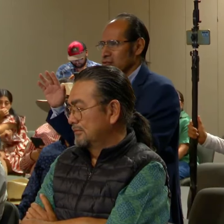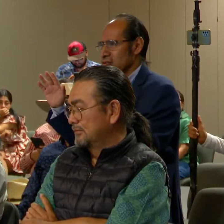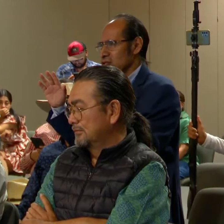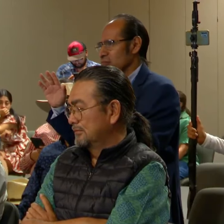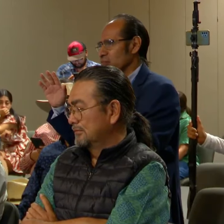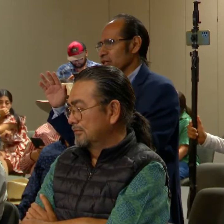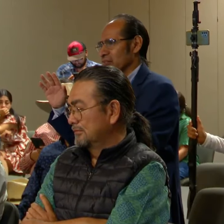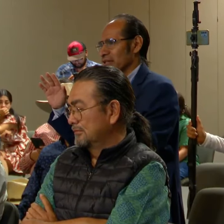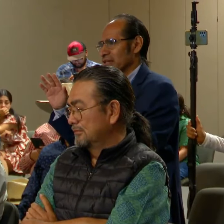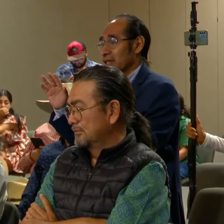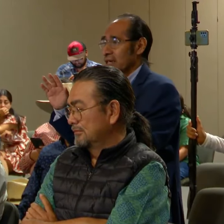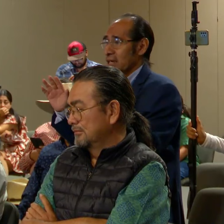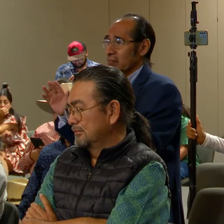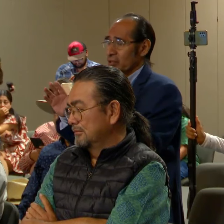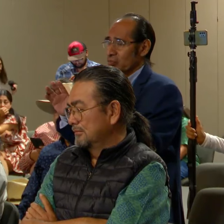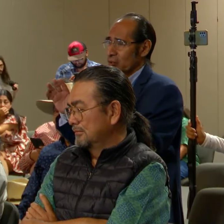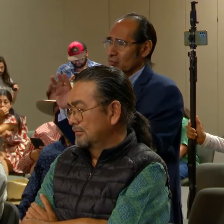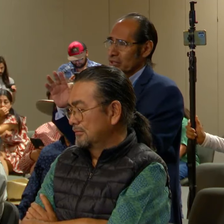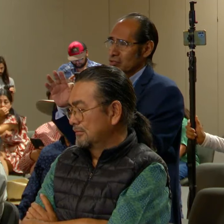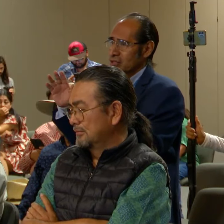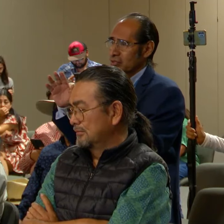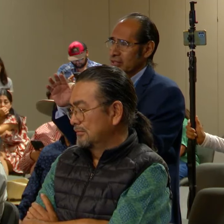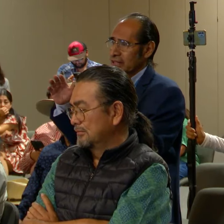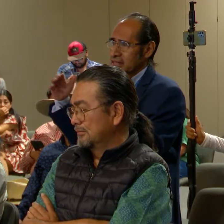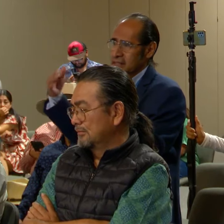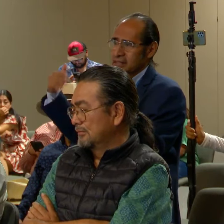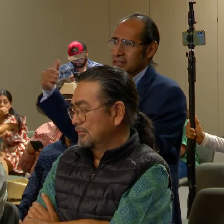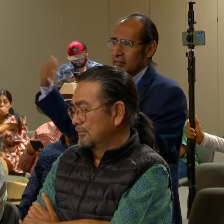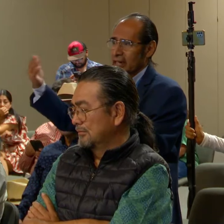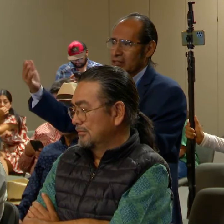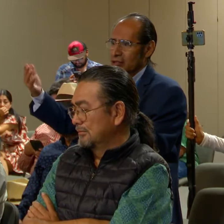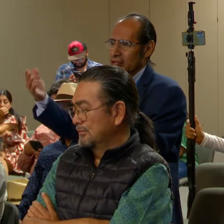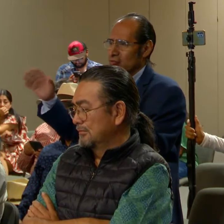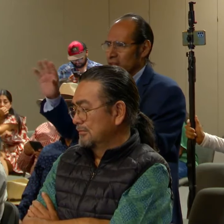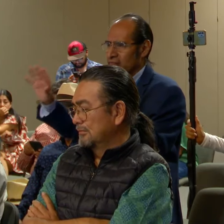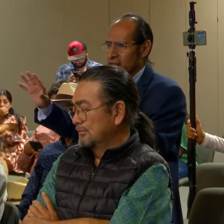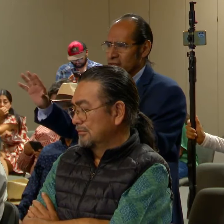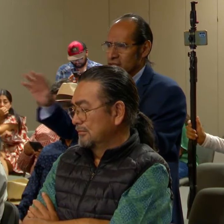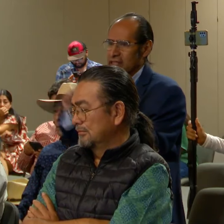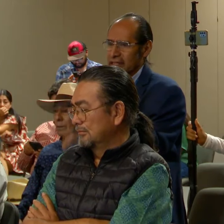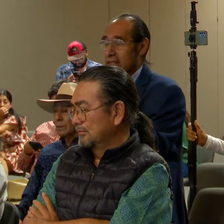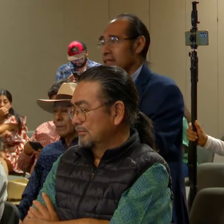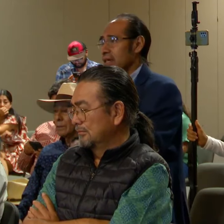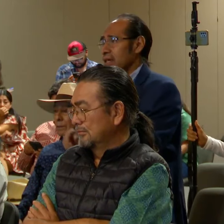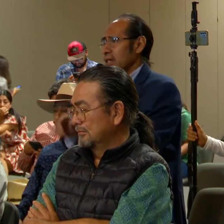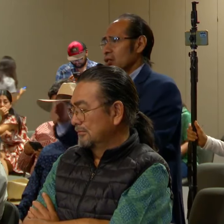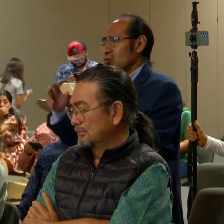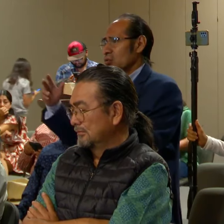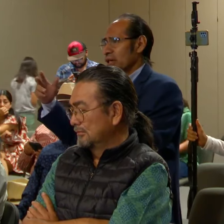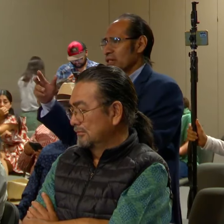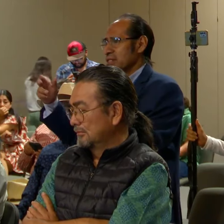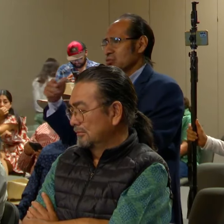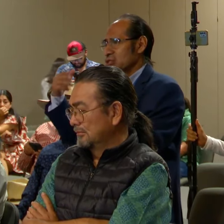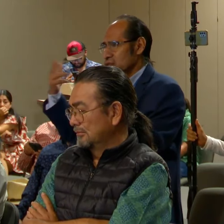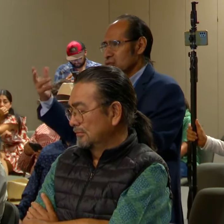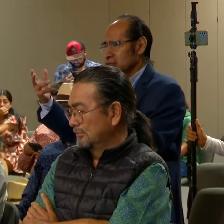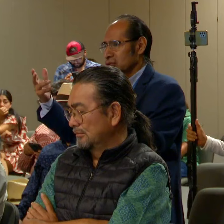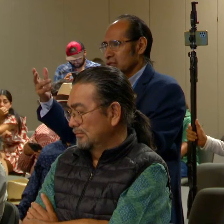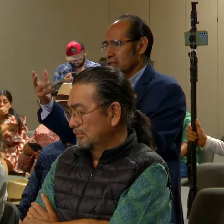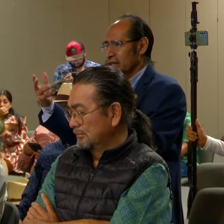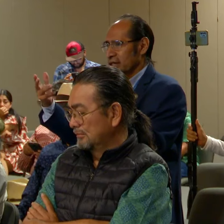se pueden dar a conocer públicamente pero por lo menos saber si se está trabajando en ello me refiero a lo siguiente Cómo va la